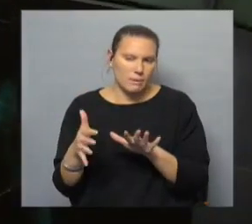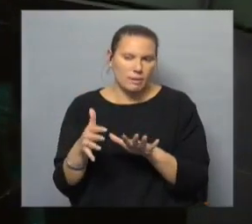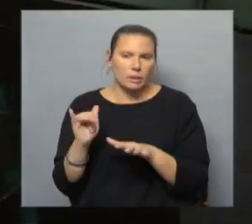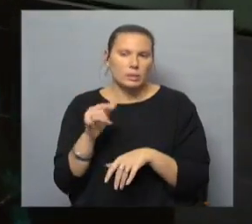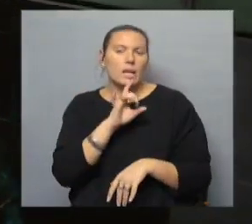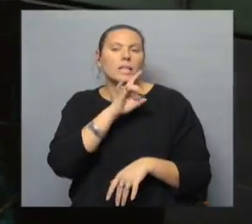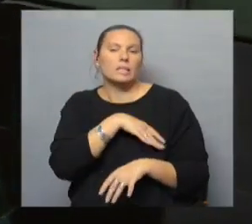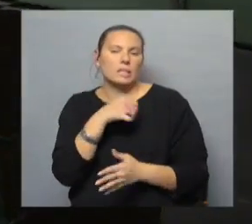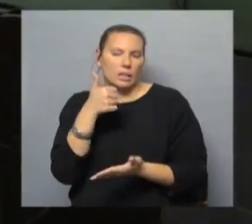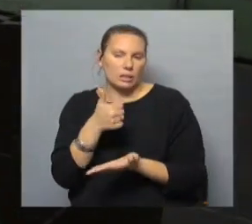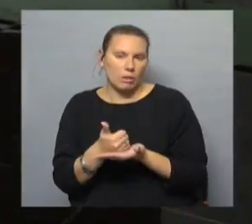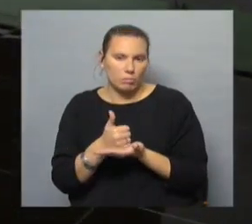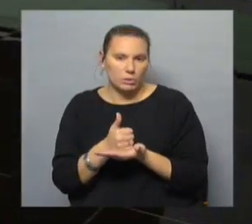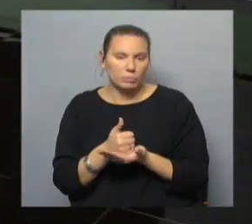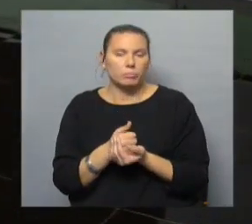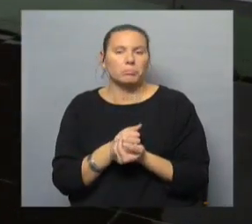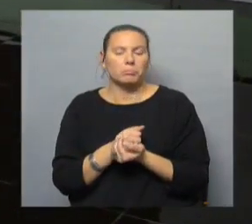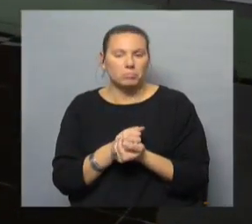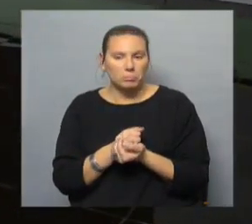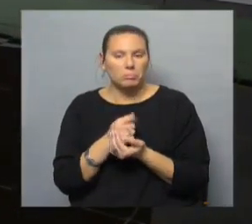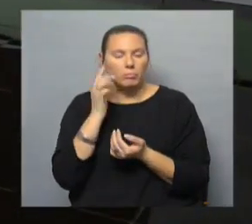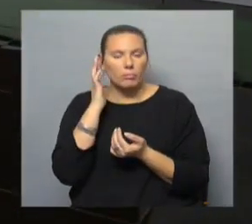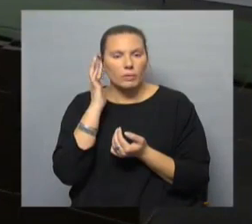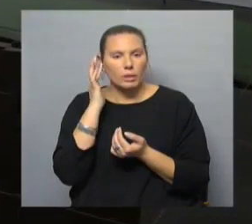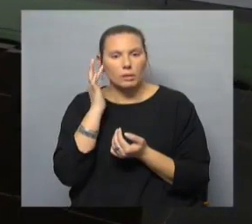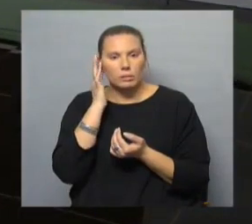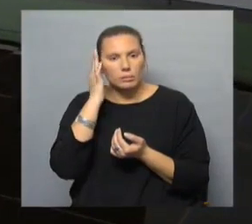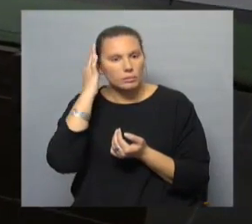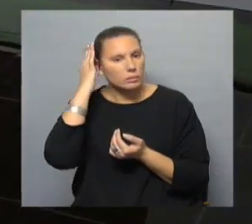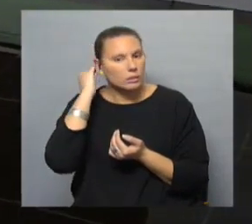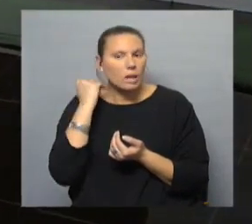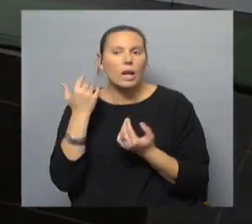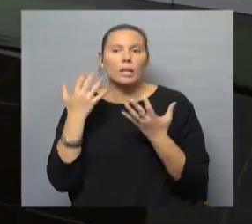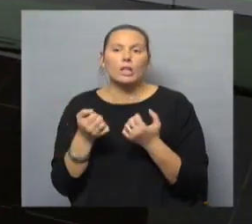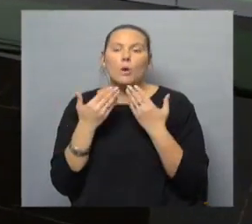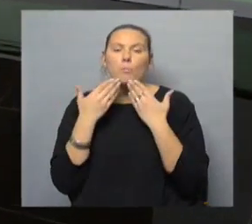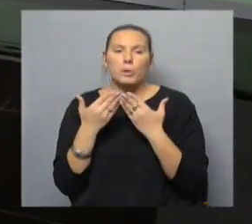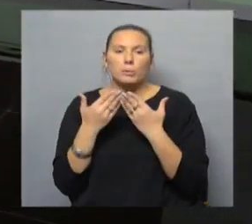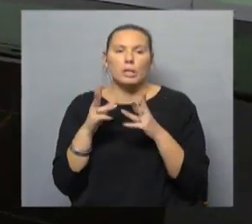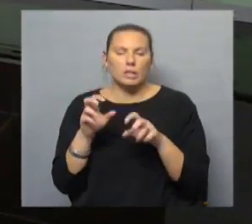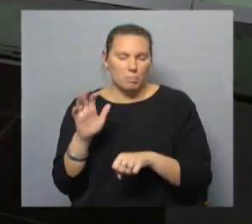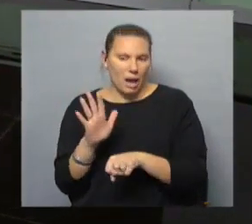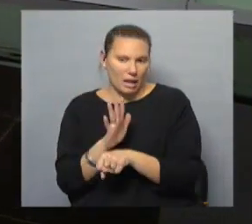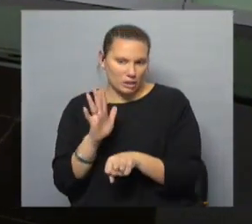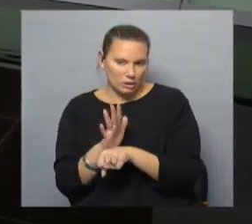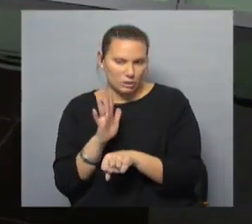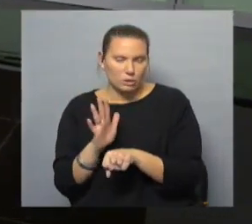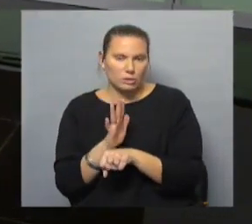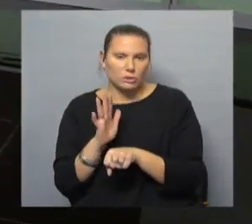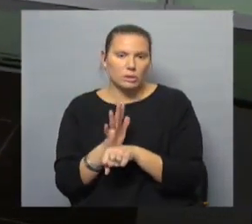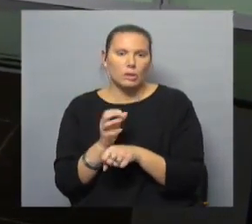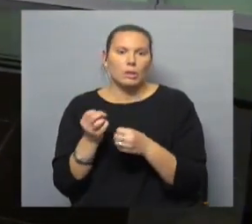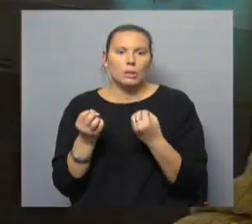Chile estábamos. Tremendo. Yo te quiero preguntar, ahora quiero irme para el lado actoral,